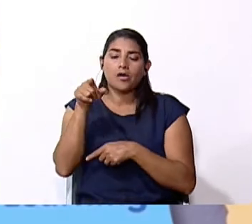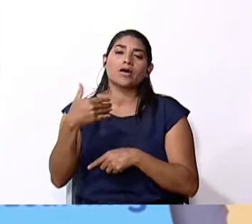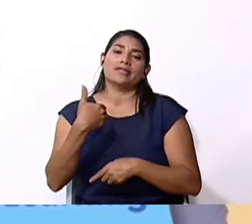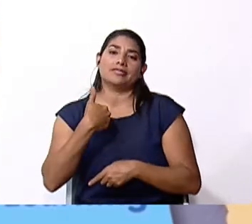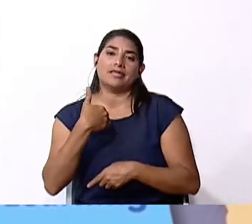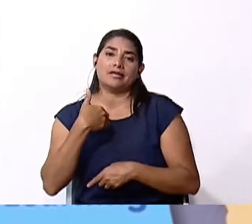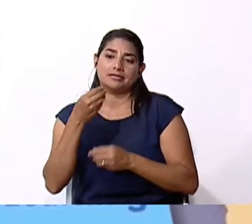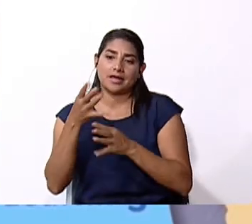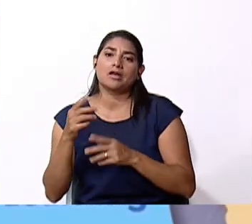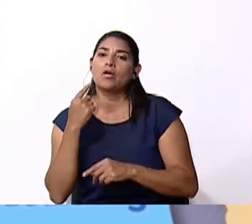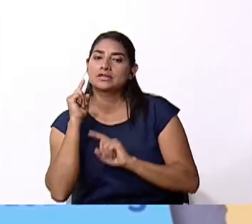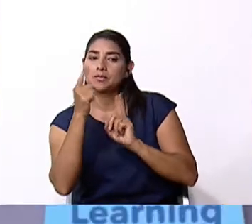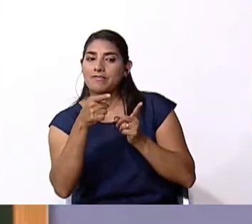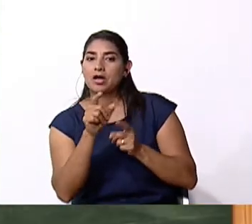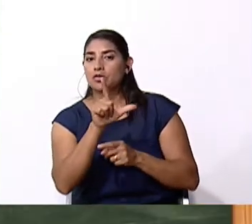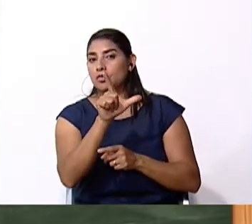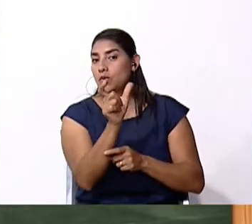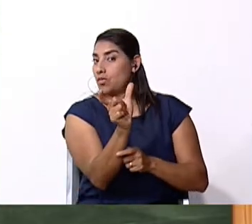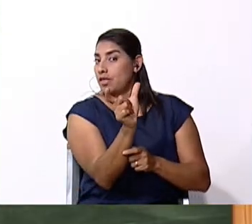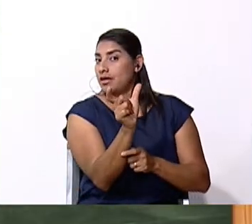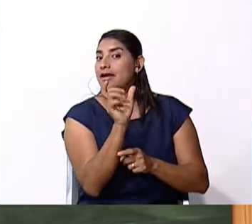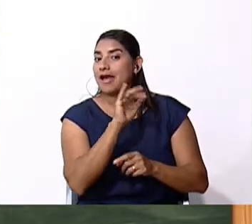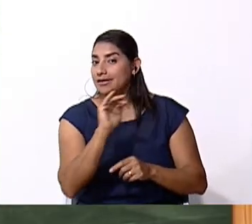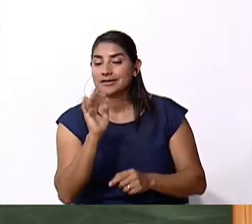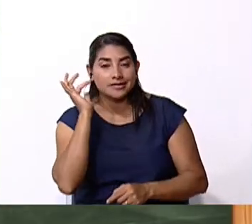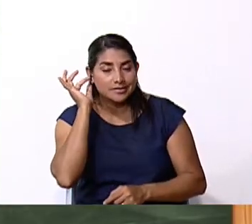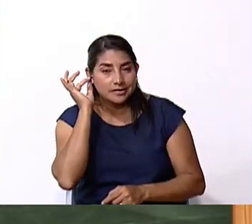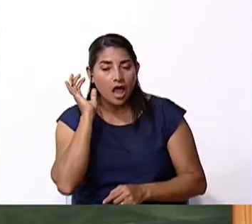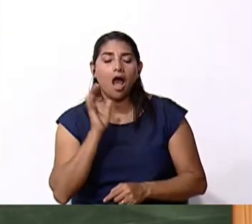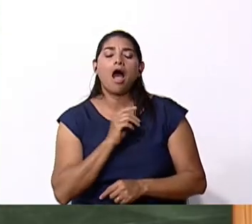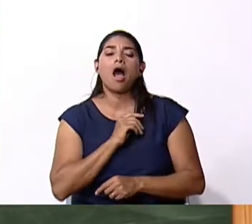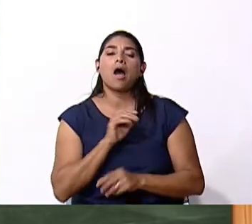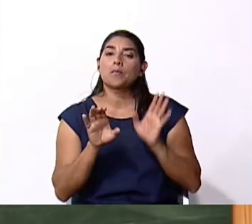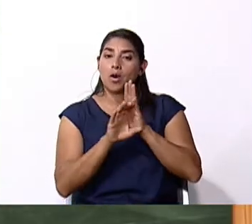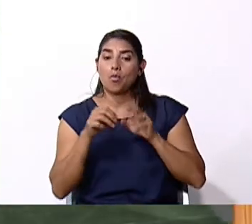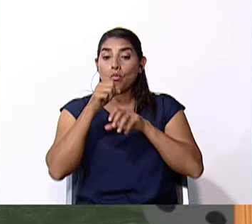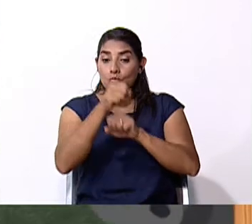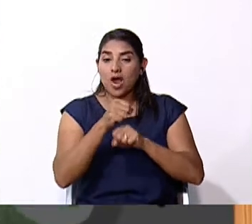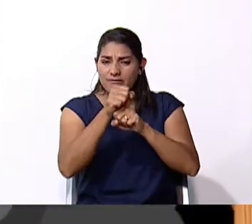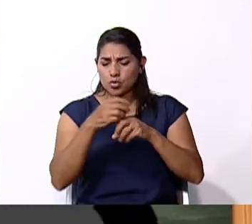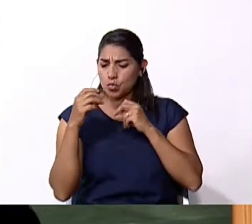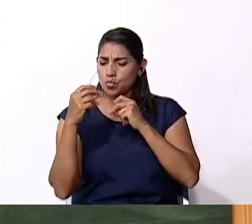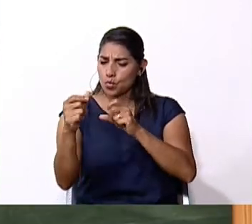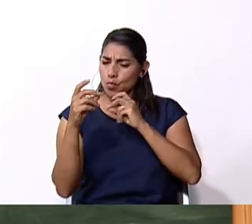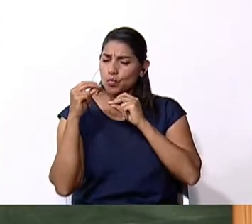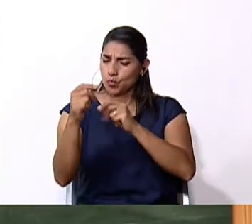que decimos de Lola, del sujeto. El caballo corre mucho.